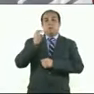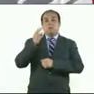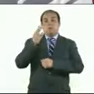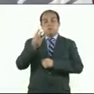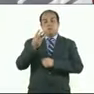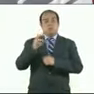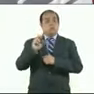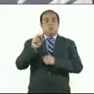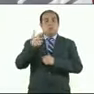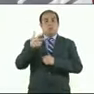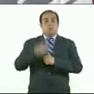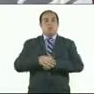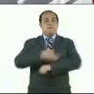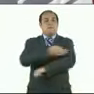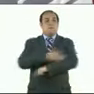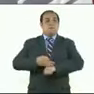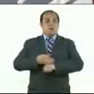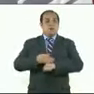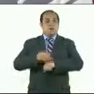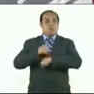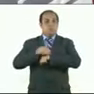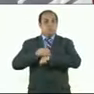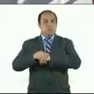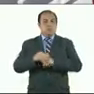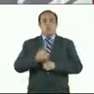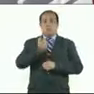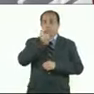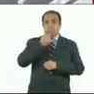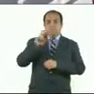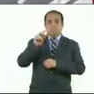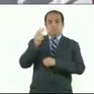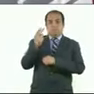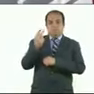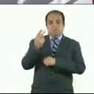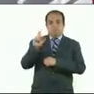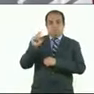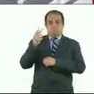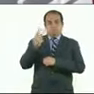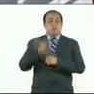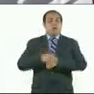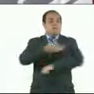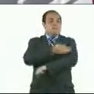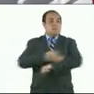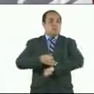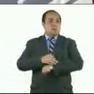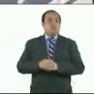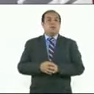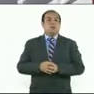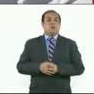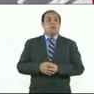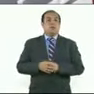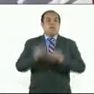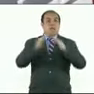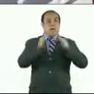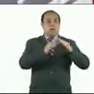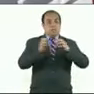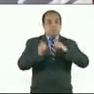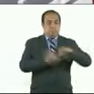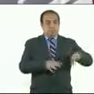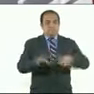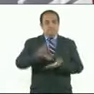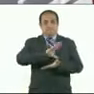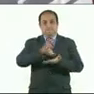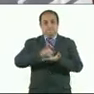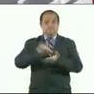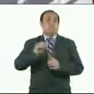¿es así? 22 familias censadas que perdieron su vivienda completamente o que